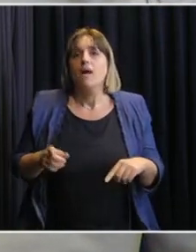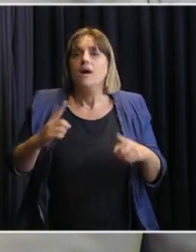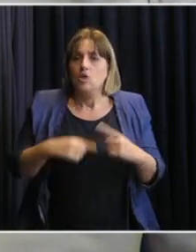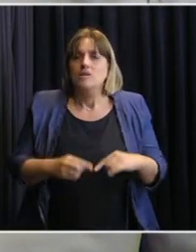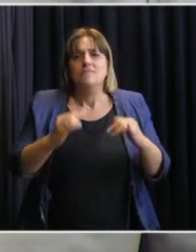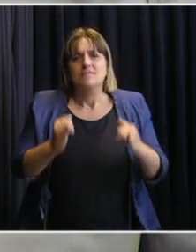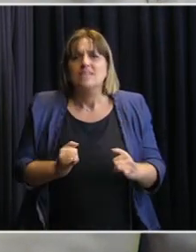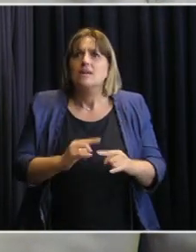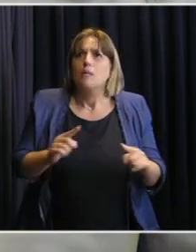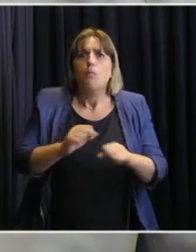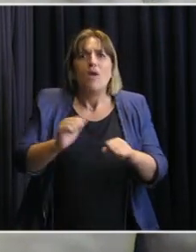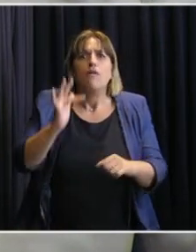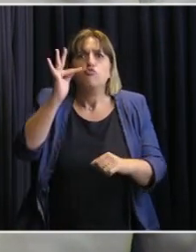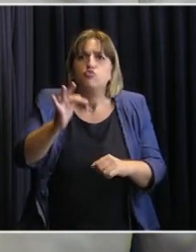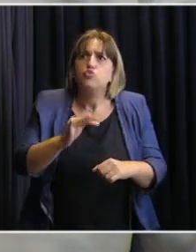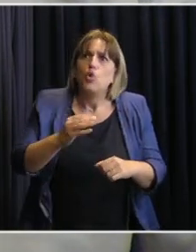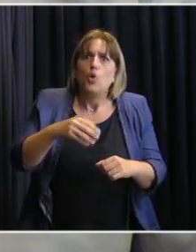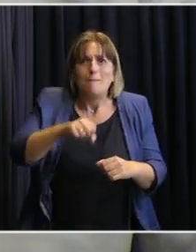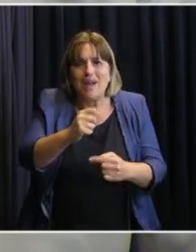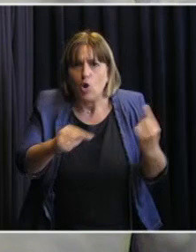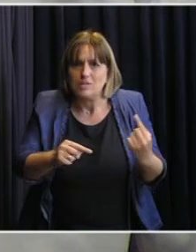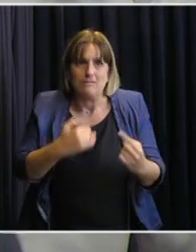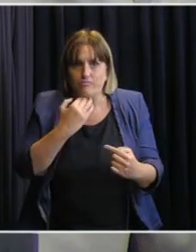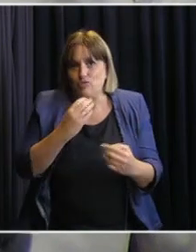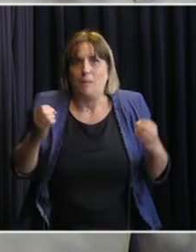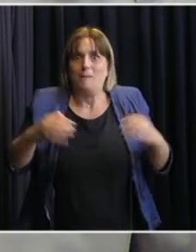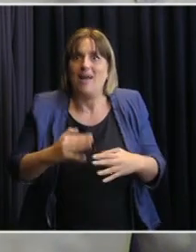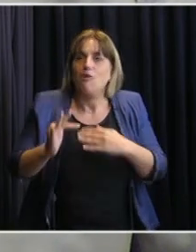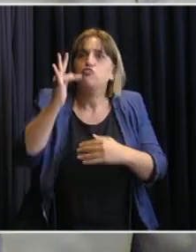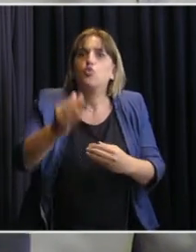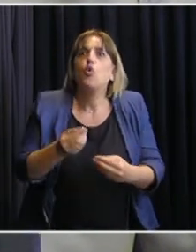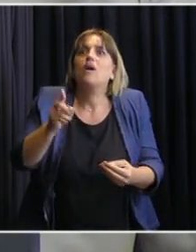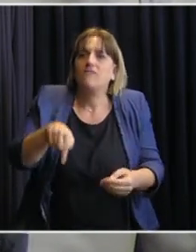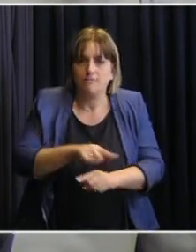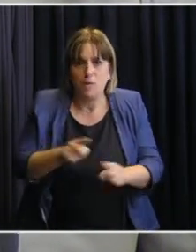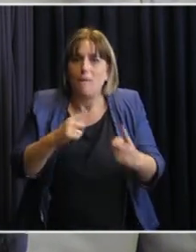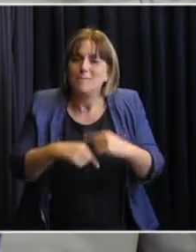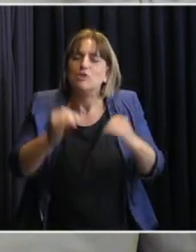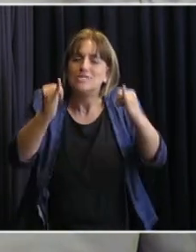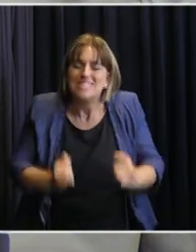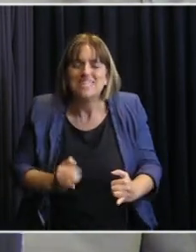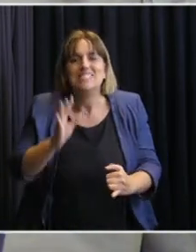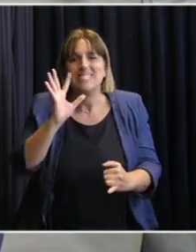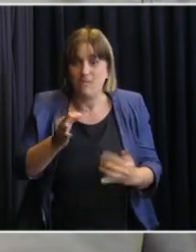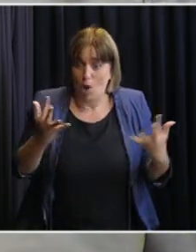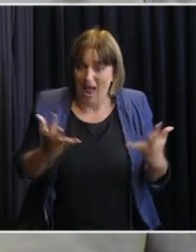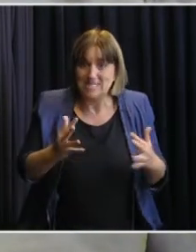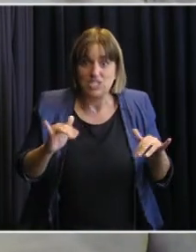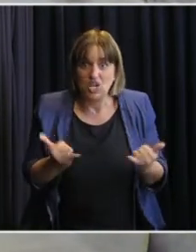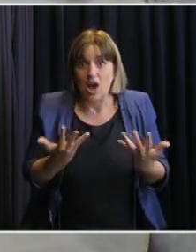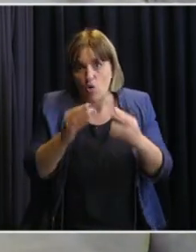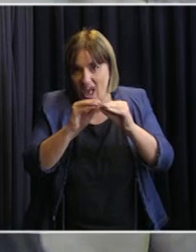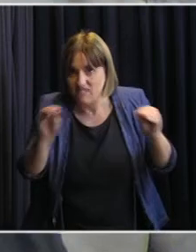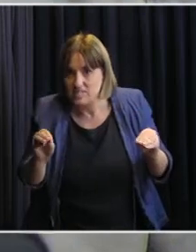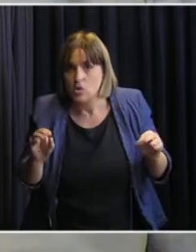¿Descartamos todas las medidas? No. Yo no tengo la buena fiscal. Creemos que estas son las medidas que nos van a ayudarnos a salir de la mejor manera posible